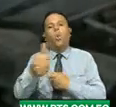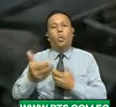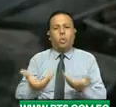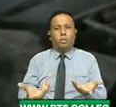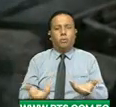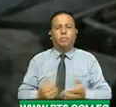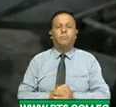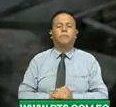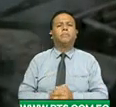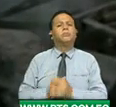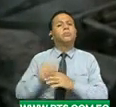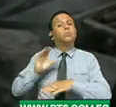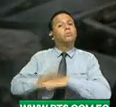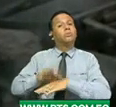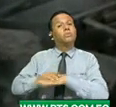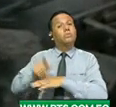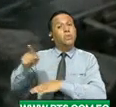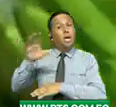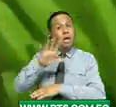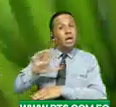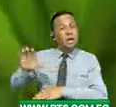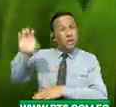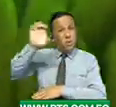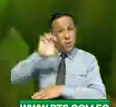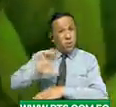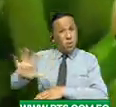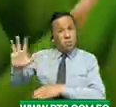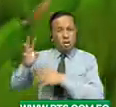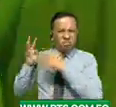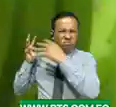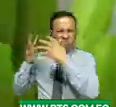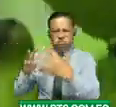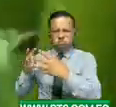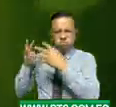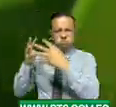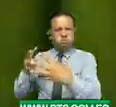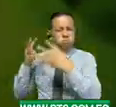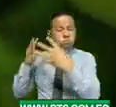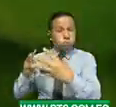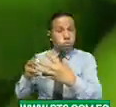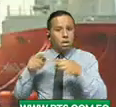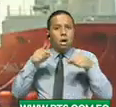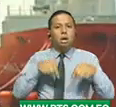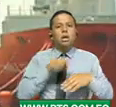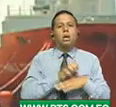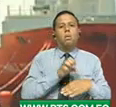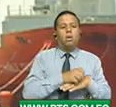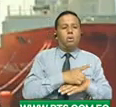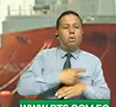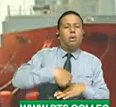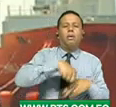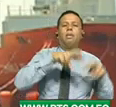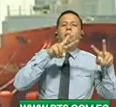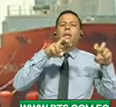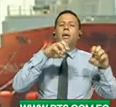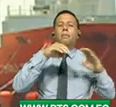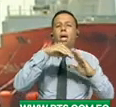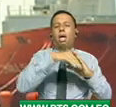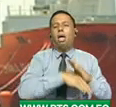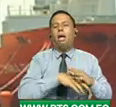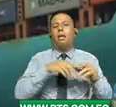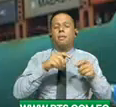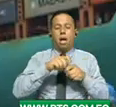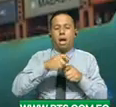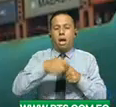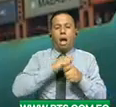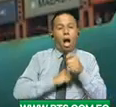El conflicto bélico avanza como la crisis bananera y opciones para desembarcar en otros muelles no abundan, pues. El